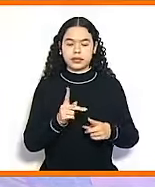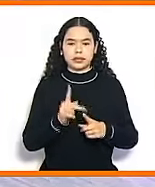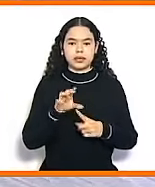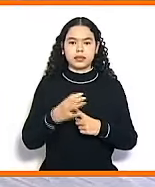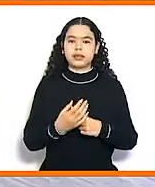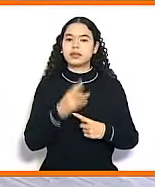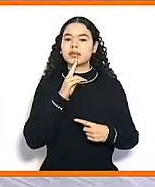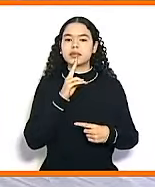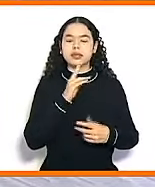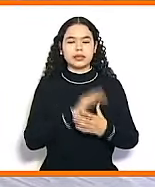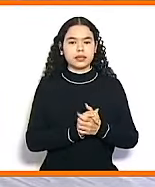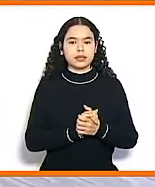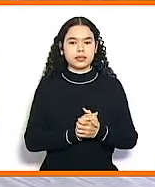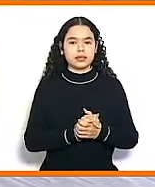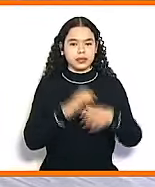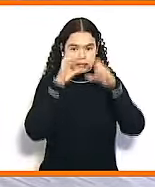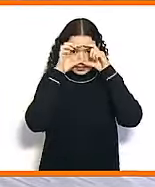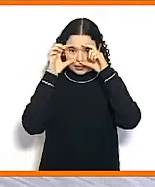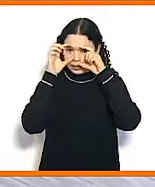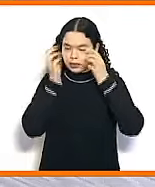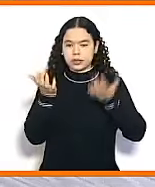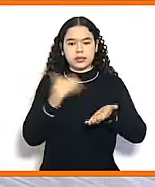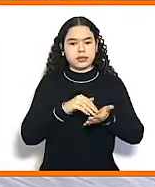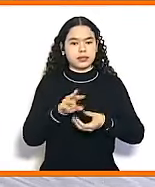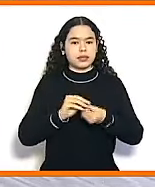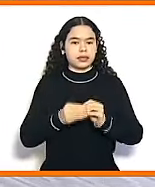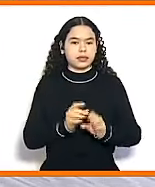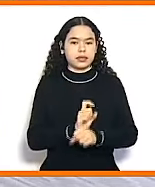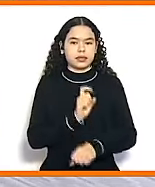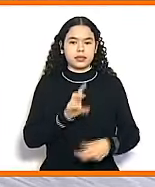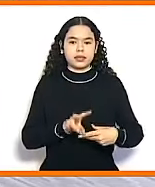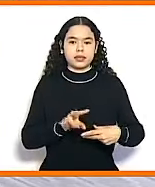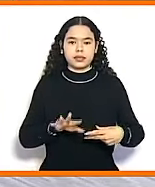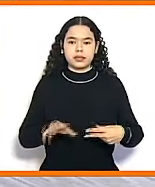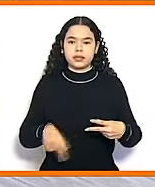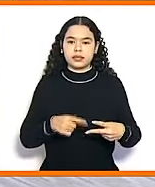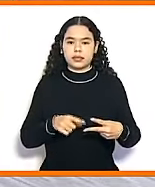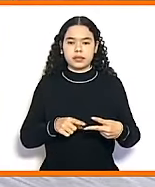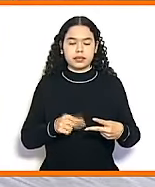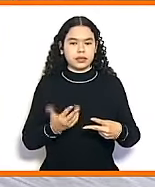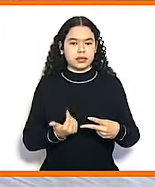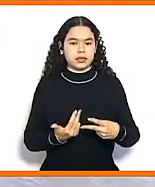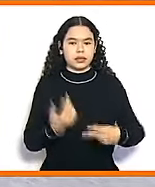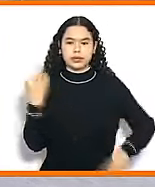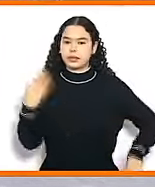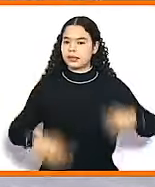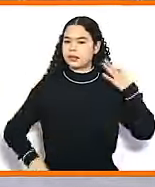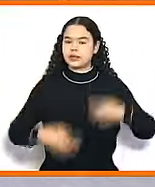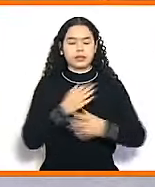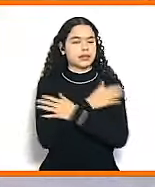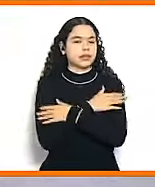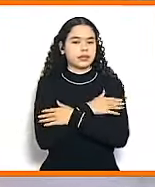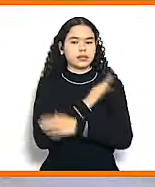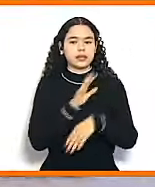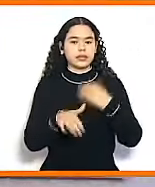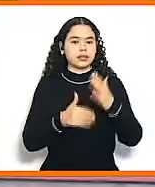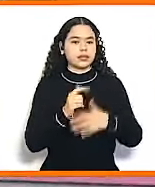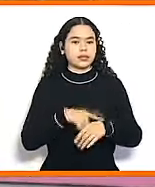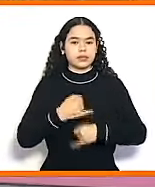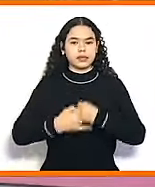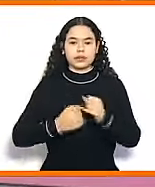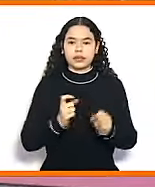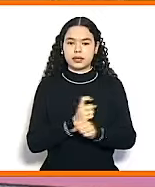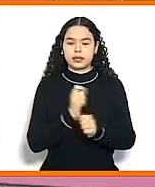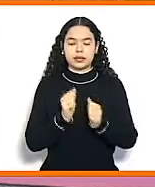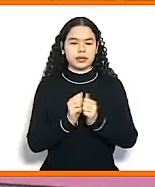su catrachada lechusa con gusto repito en posición 1 75 en posición 2 13 Felicidades llegó el momento de pegar y ganar